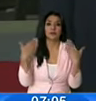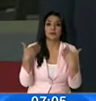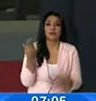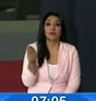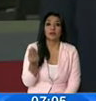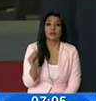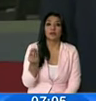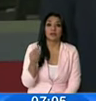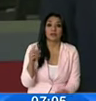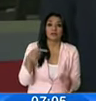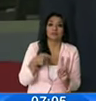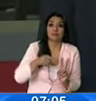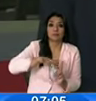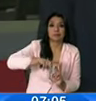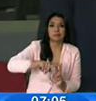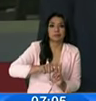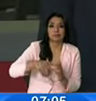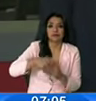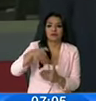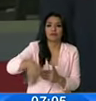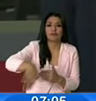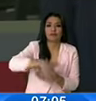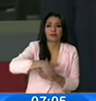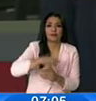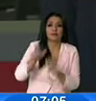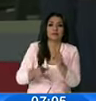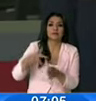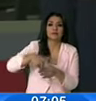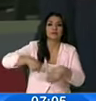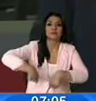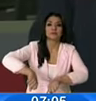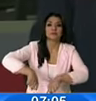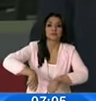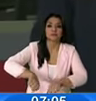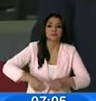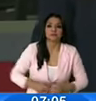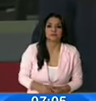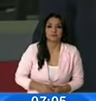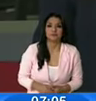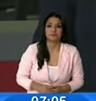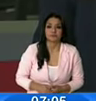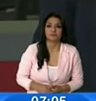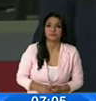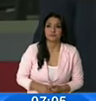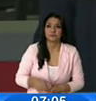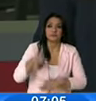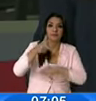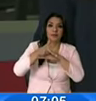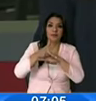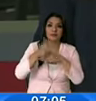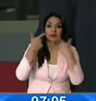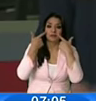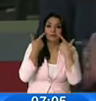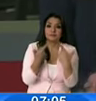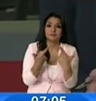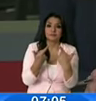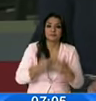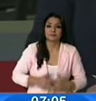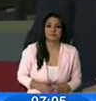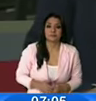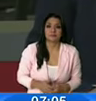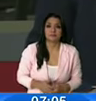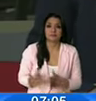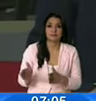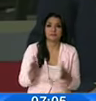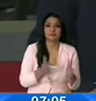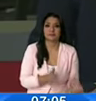fueron asaltados fuera de un negocio por sujetos que viajaban en una motocicleta. El hecho fue captado por una cámara de vigilancia. Esto,